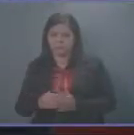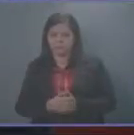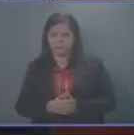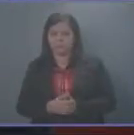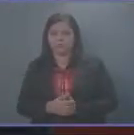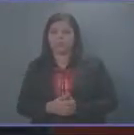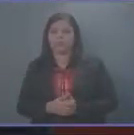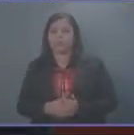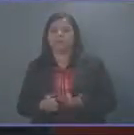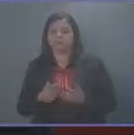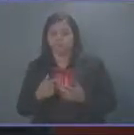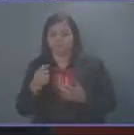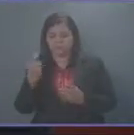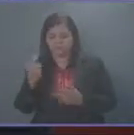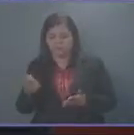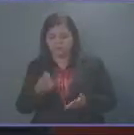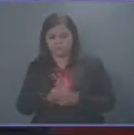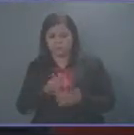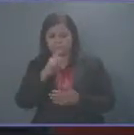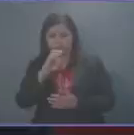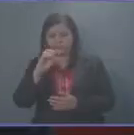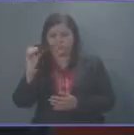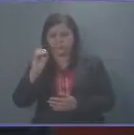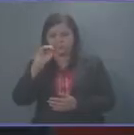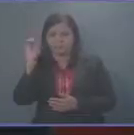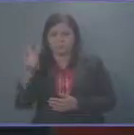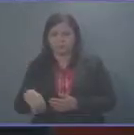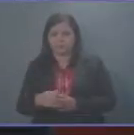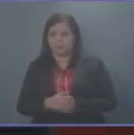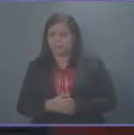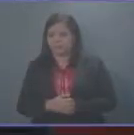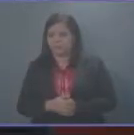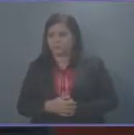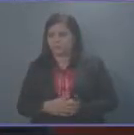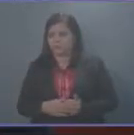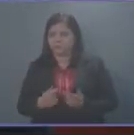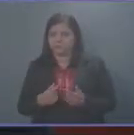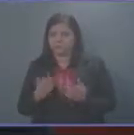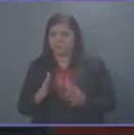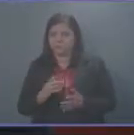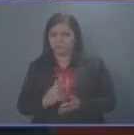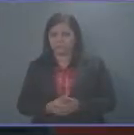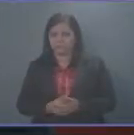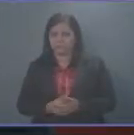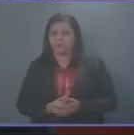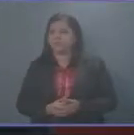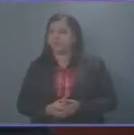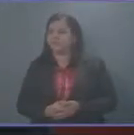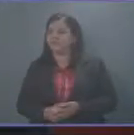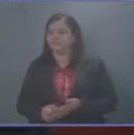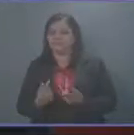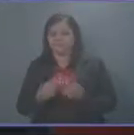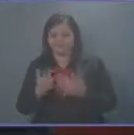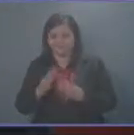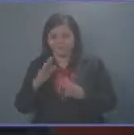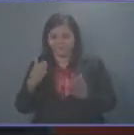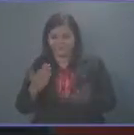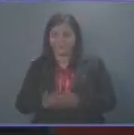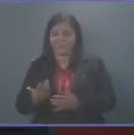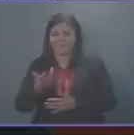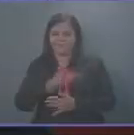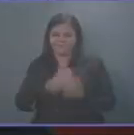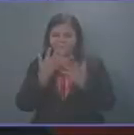incrementado su inversión en un 100% con relación a su inversión inicial, que a la fecha están realizando esfuerzos